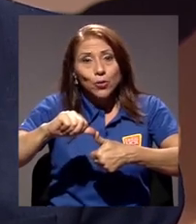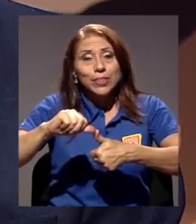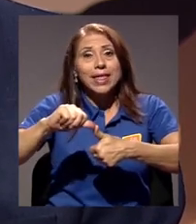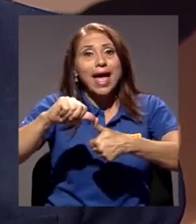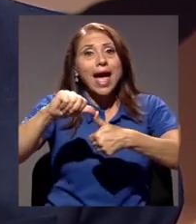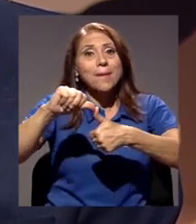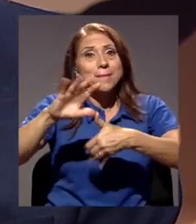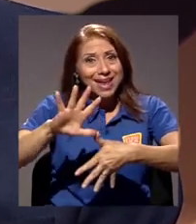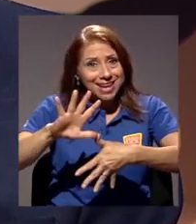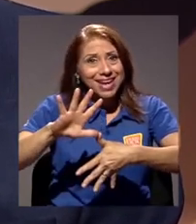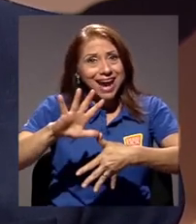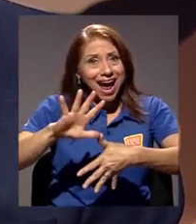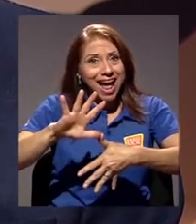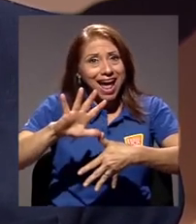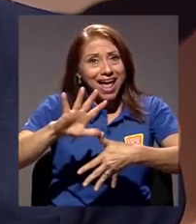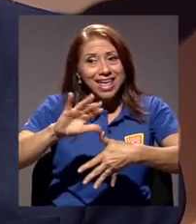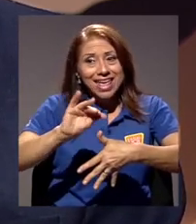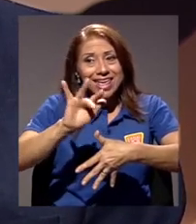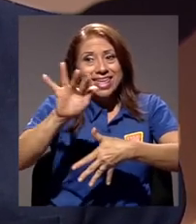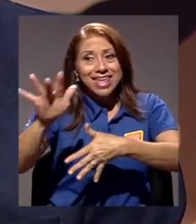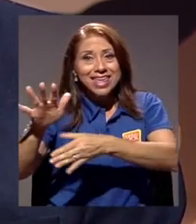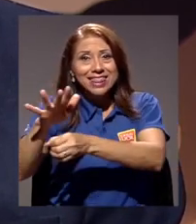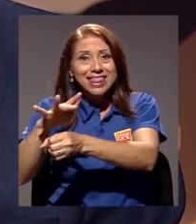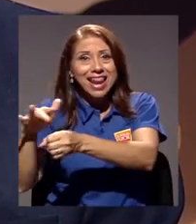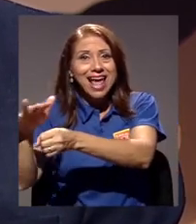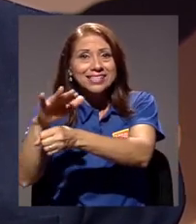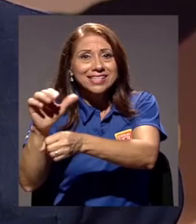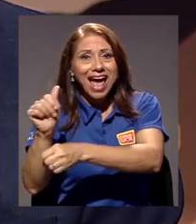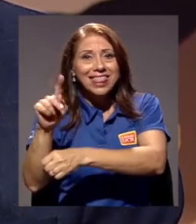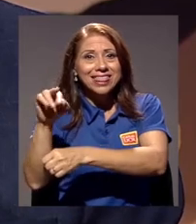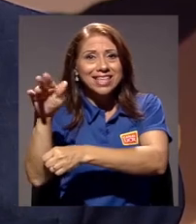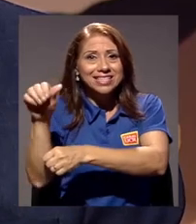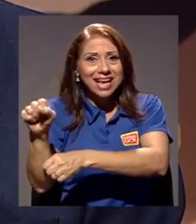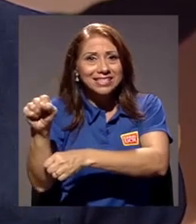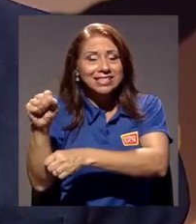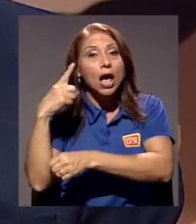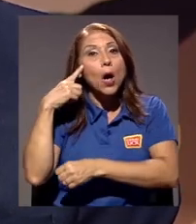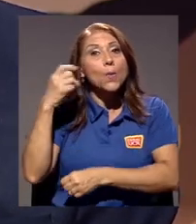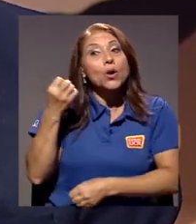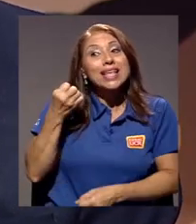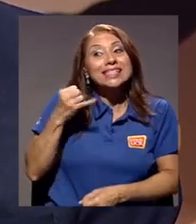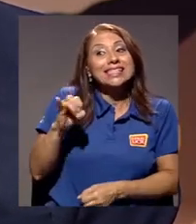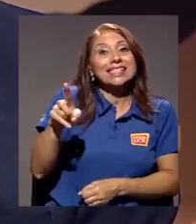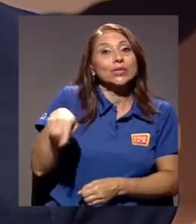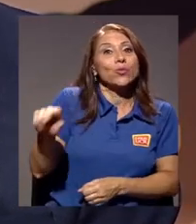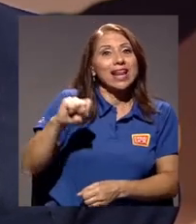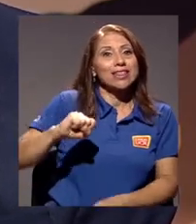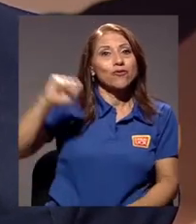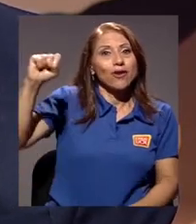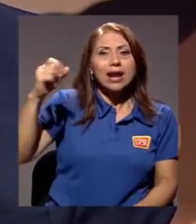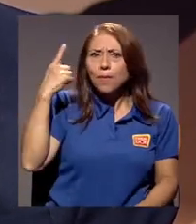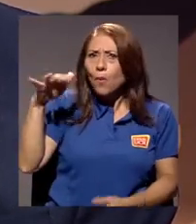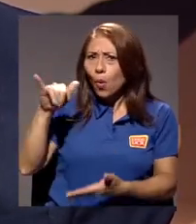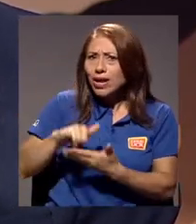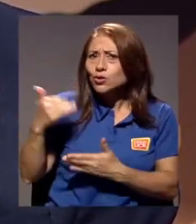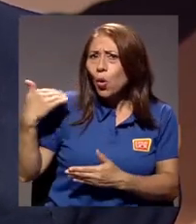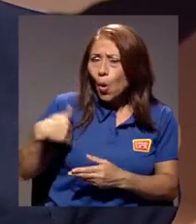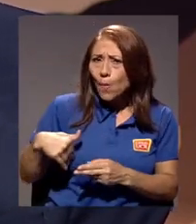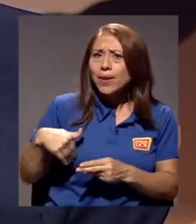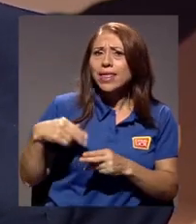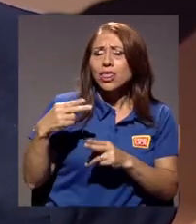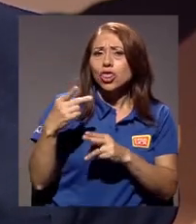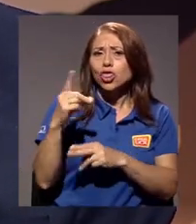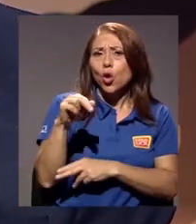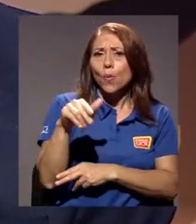de las antillas porque de haber triunfado y por eso por eso menos descubrir está de lleno